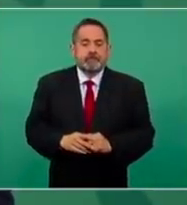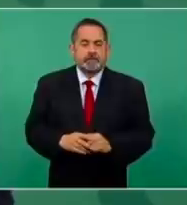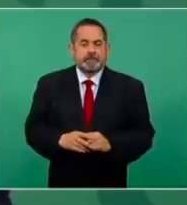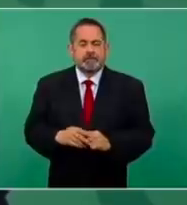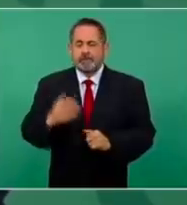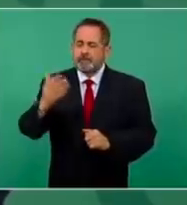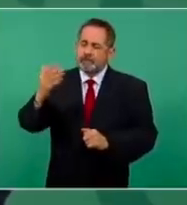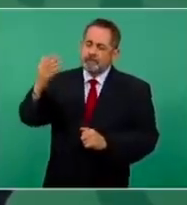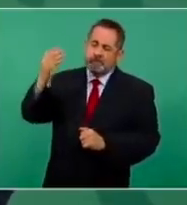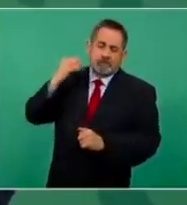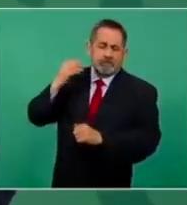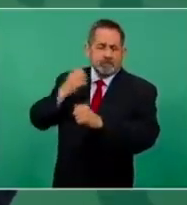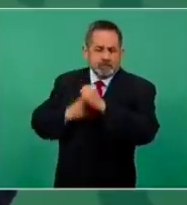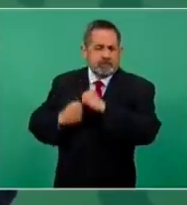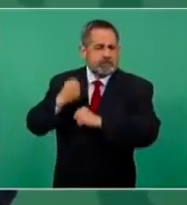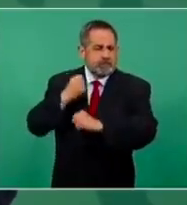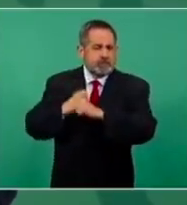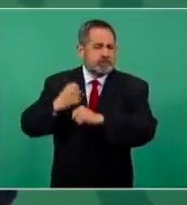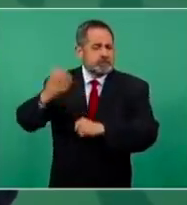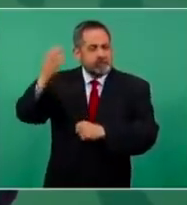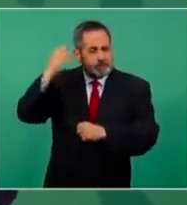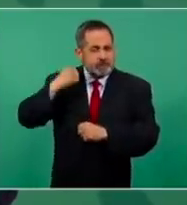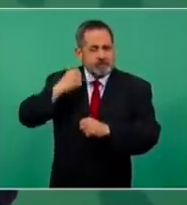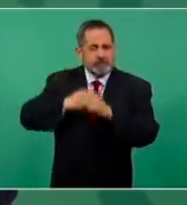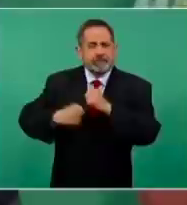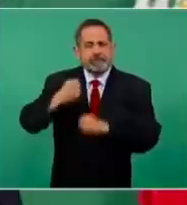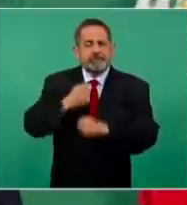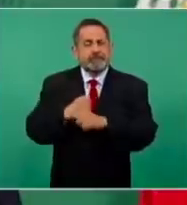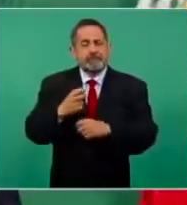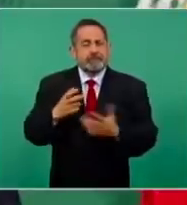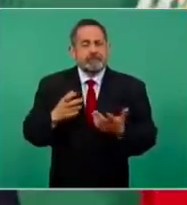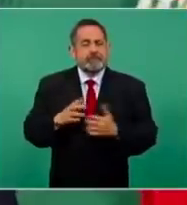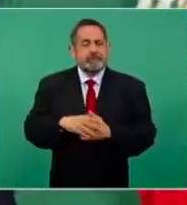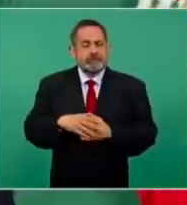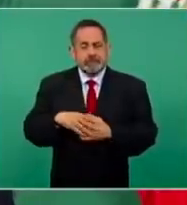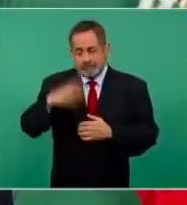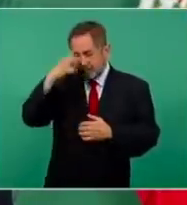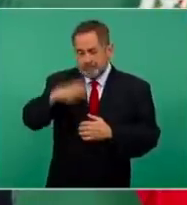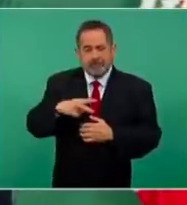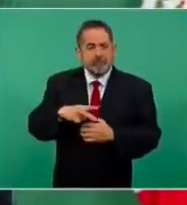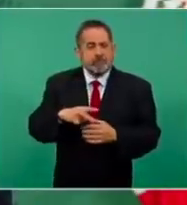Durante muchos años México no compraba